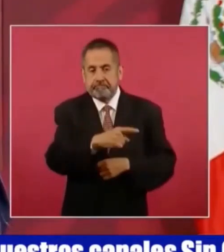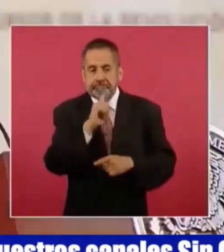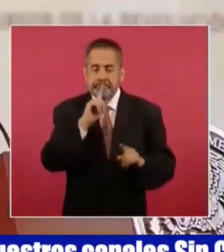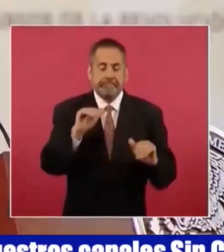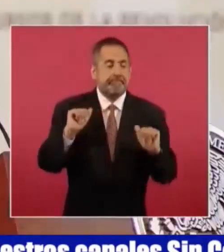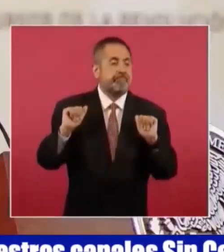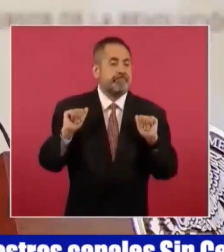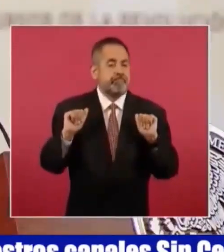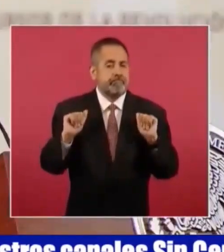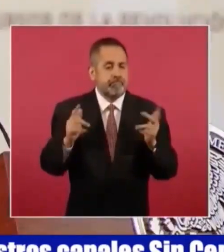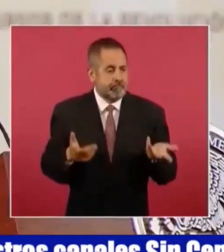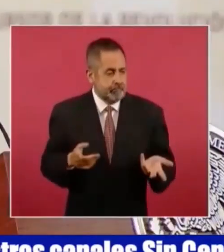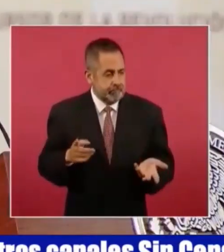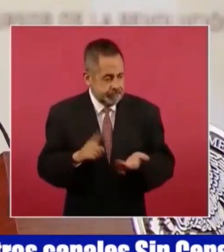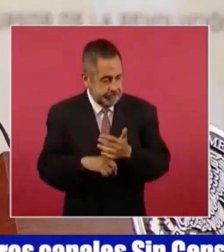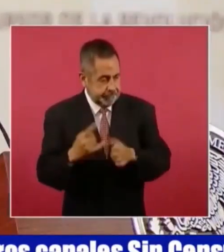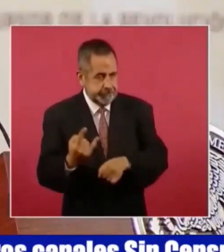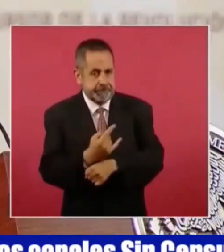¡Qué ingratitud!